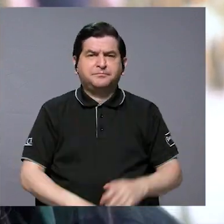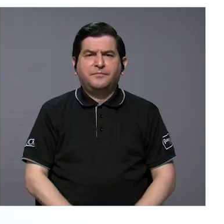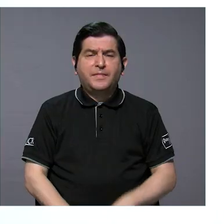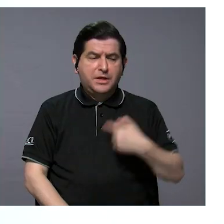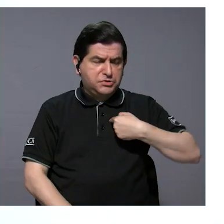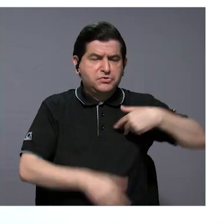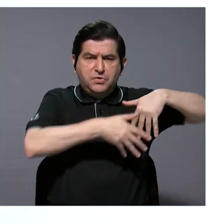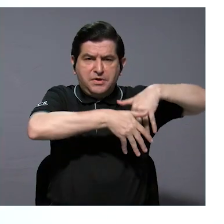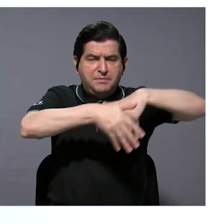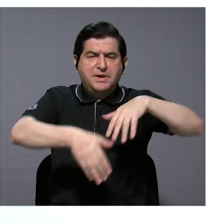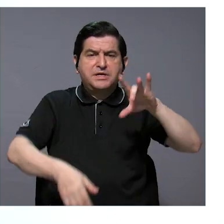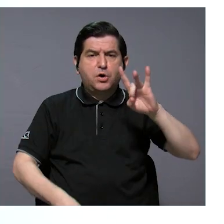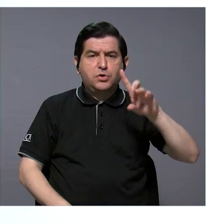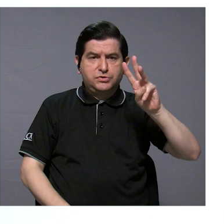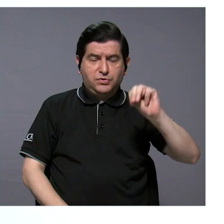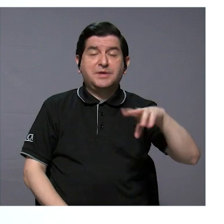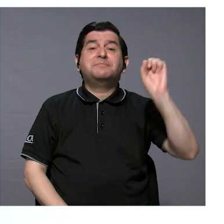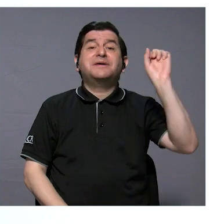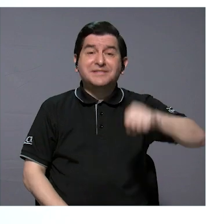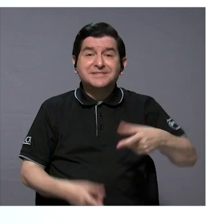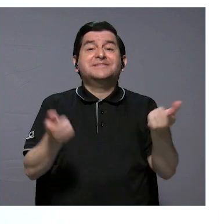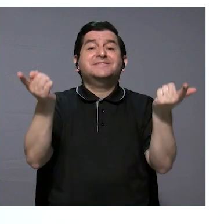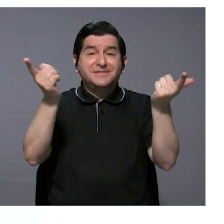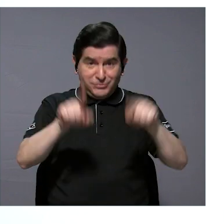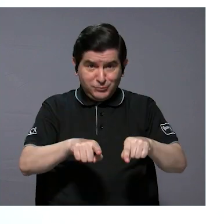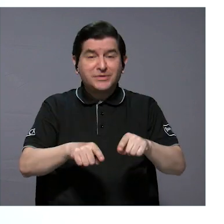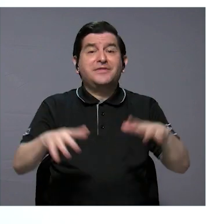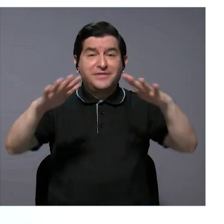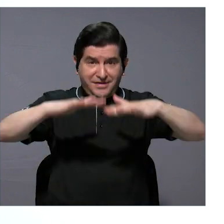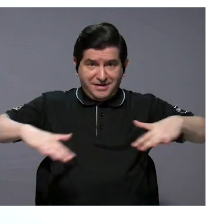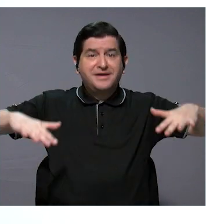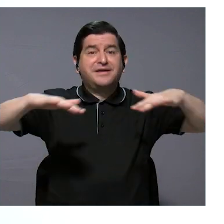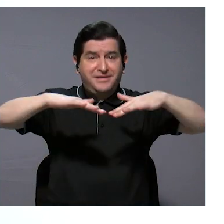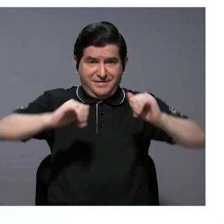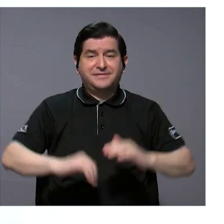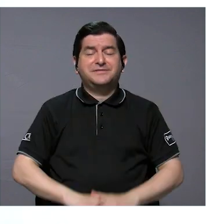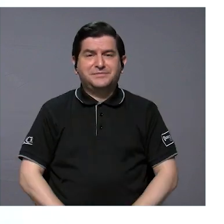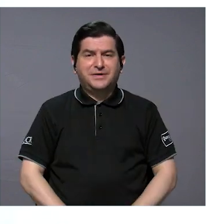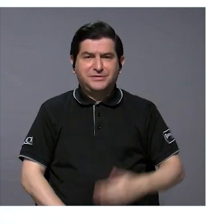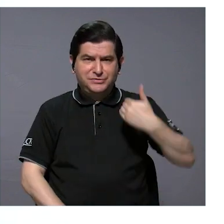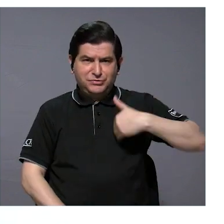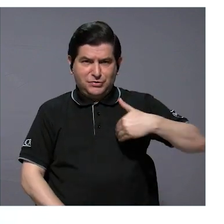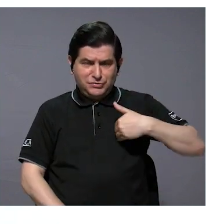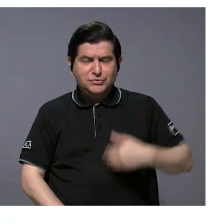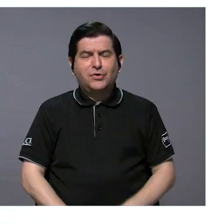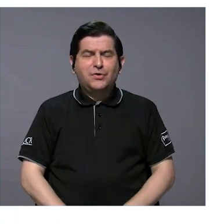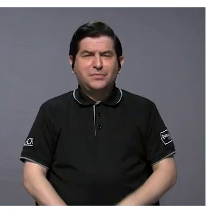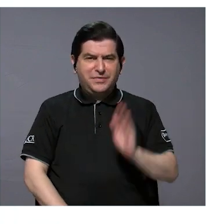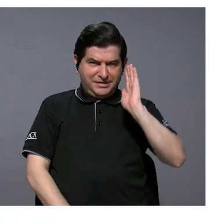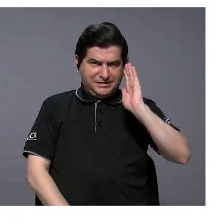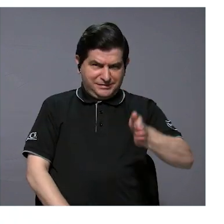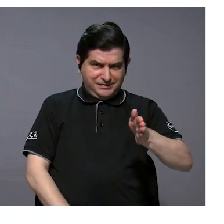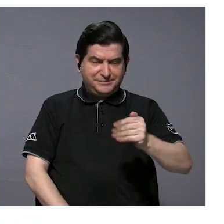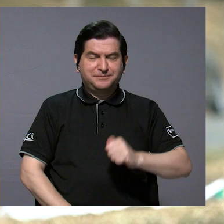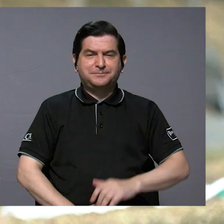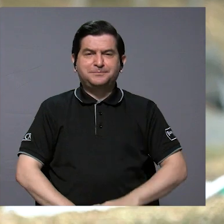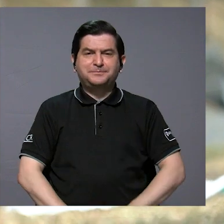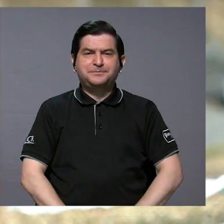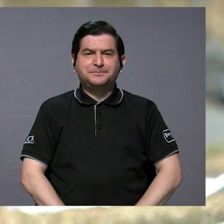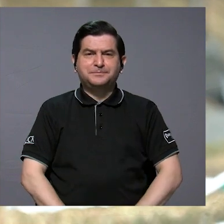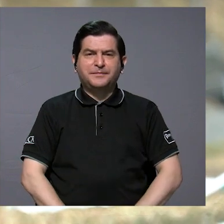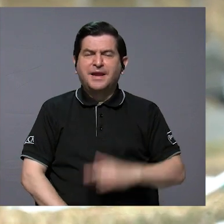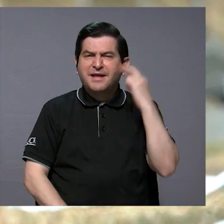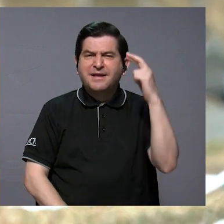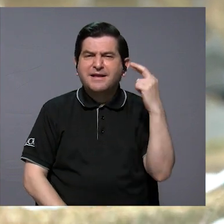problema en las marchas del 8M, cosa que sí he tenido problemas en espacios de hombres, etcétera,